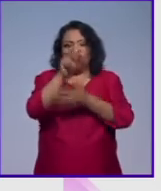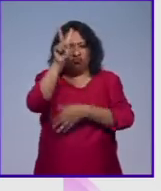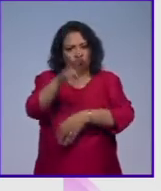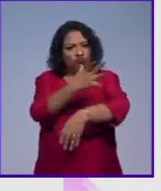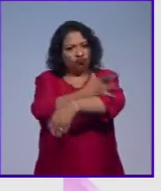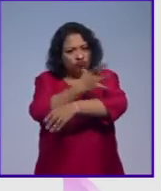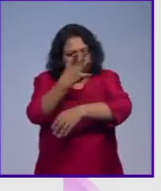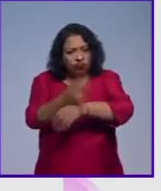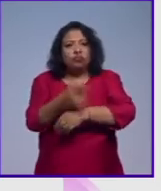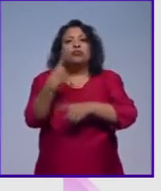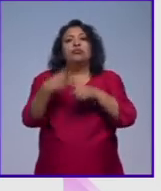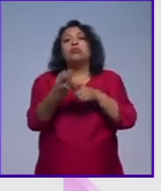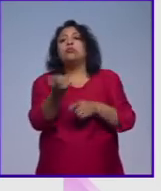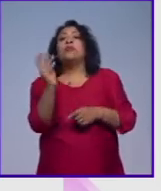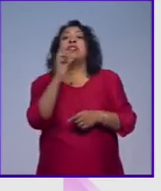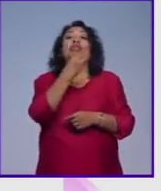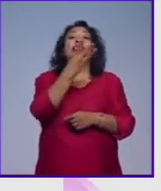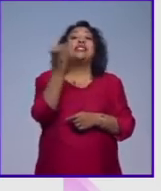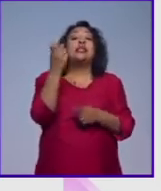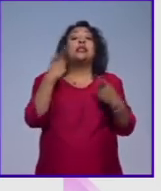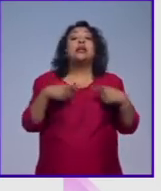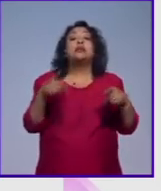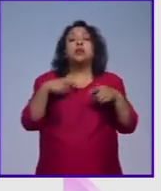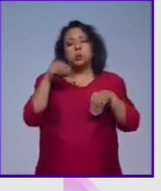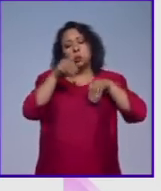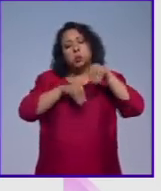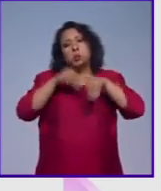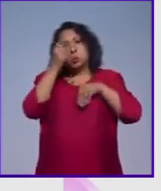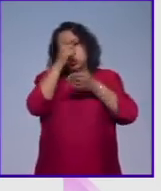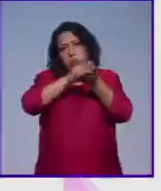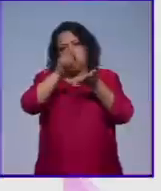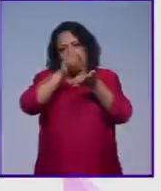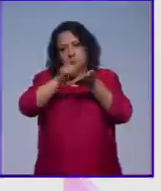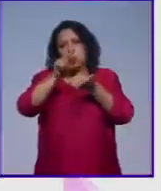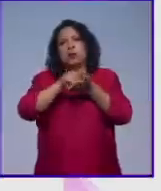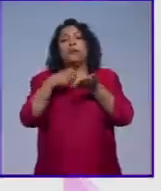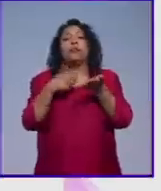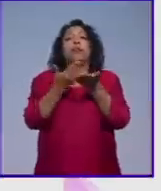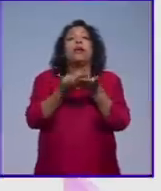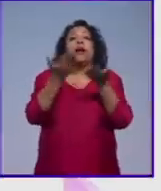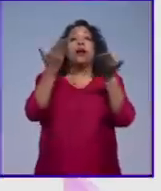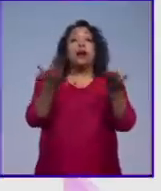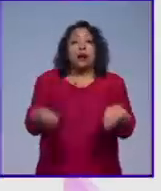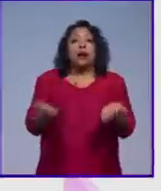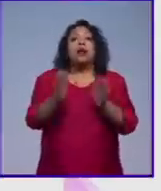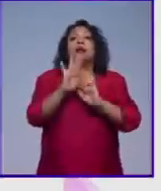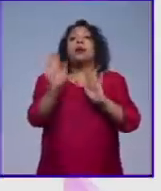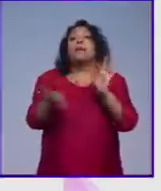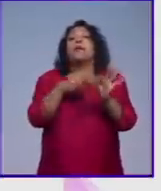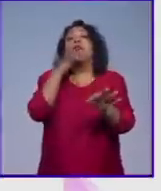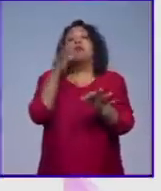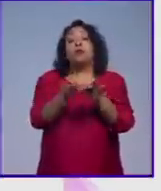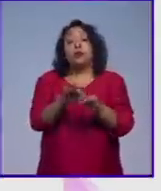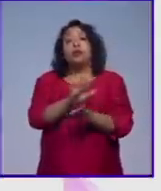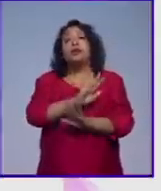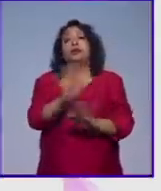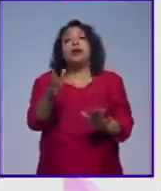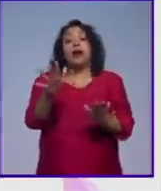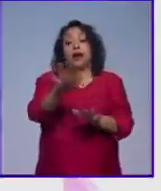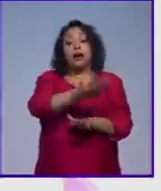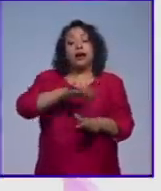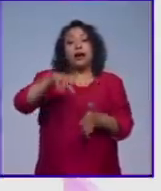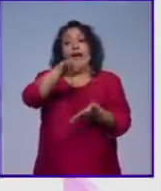honesta y gozosa entre más de 300 personas. Y ahora llegamos por fin a este anhelado